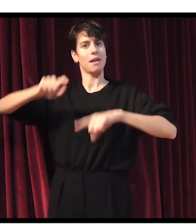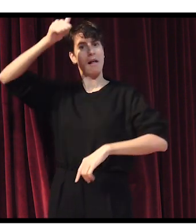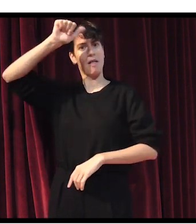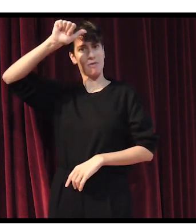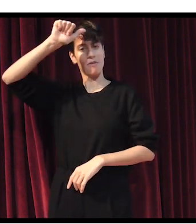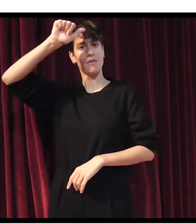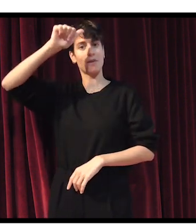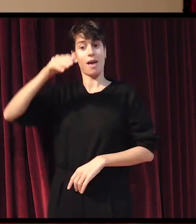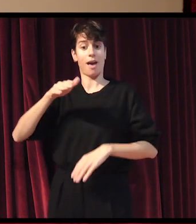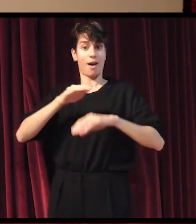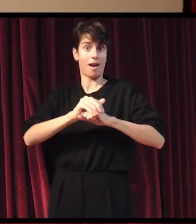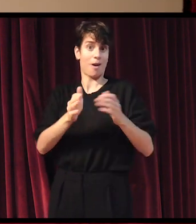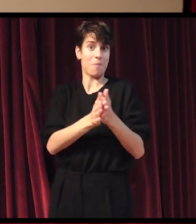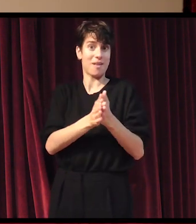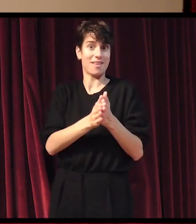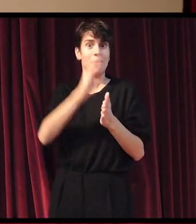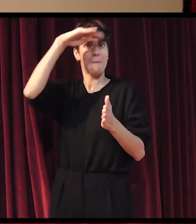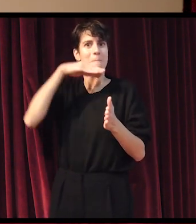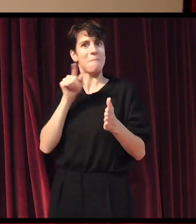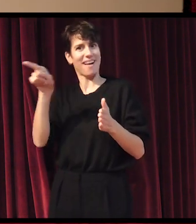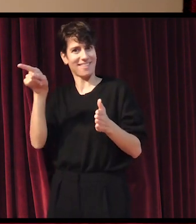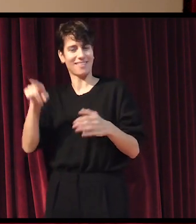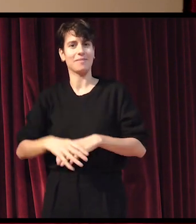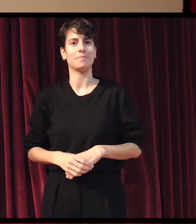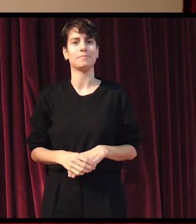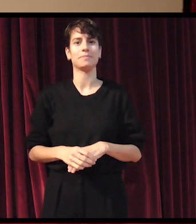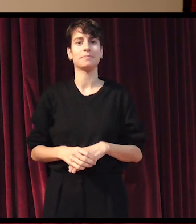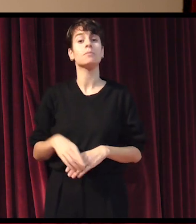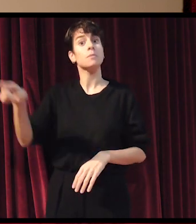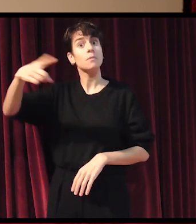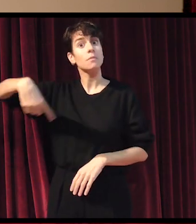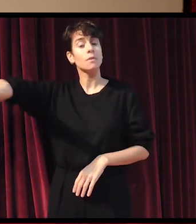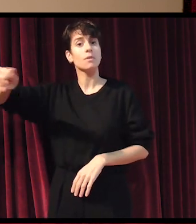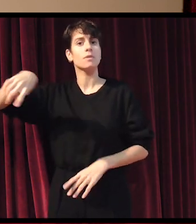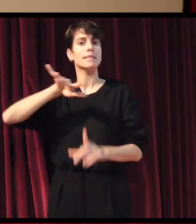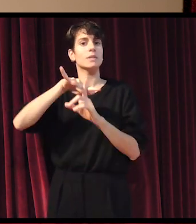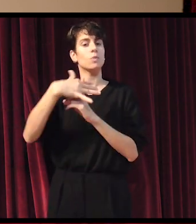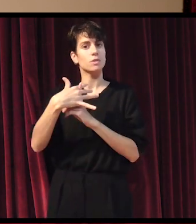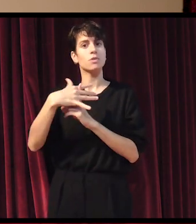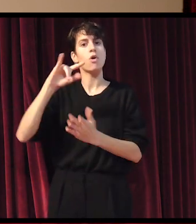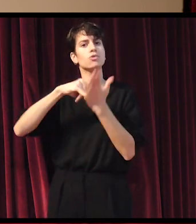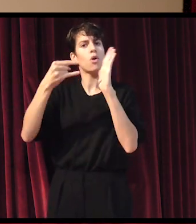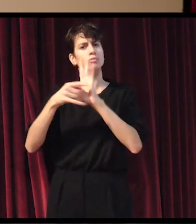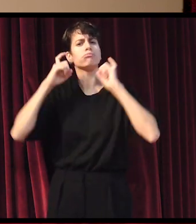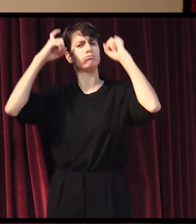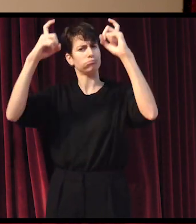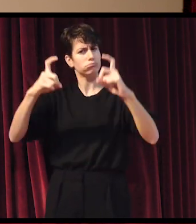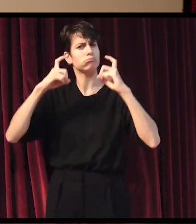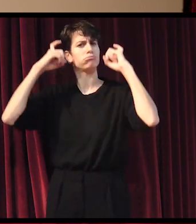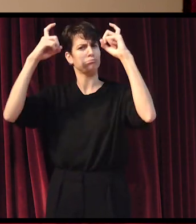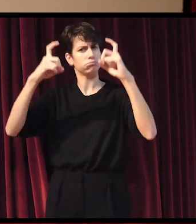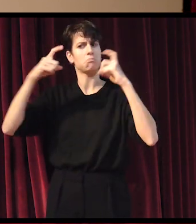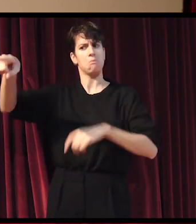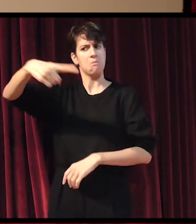muy positiva, el club desde el primer momento puso interés en intentar resolver esta situación. Buscaron la manera